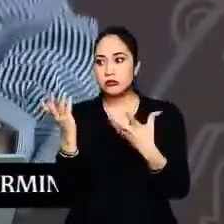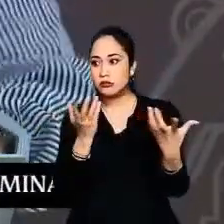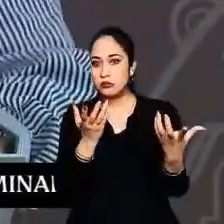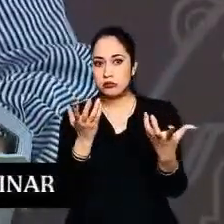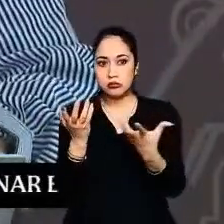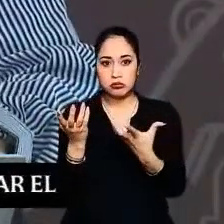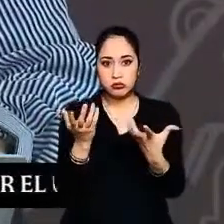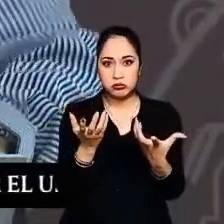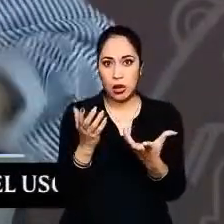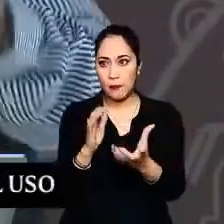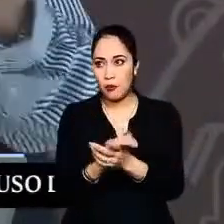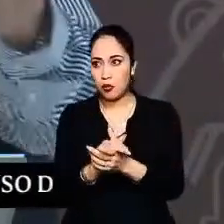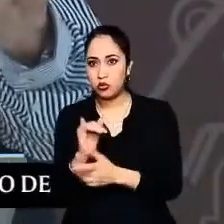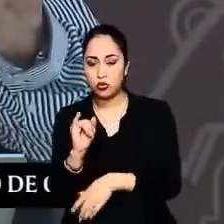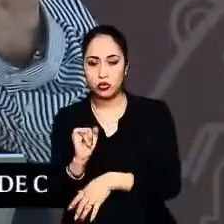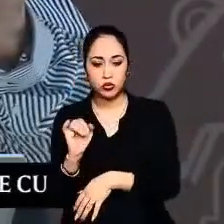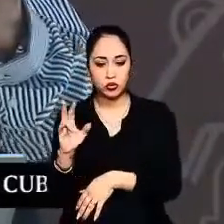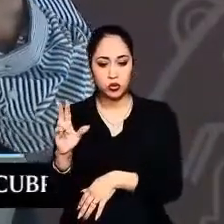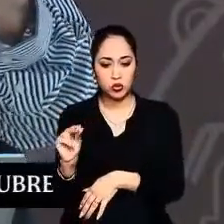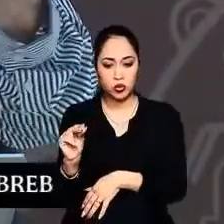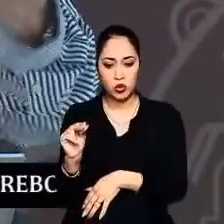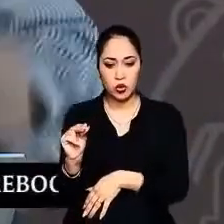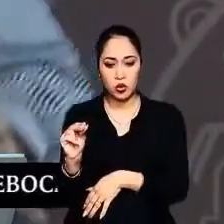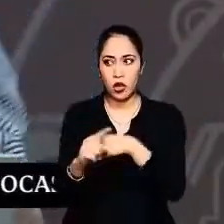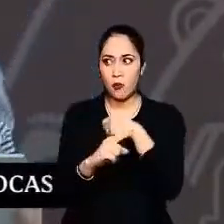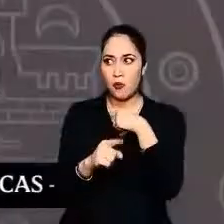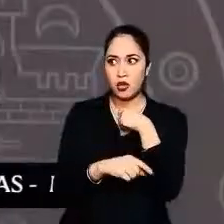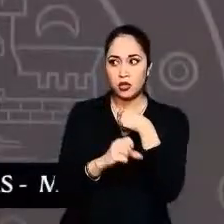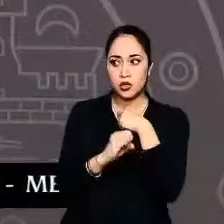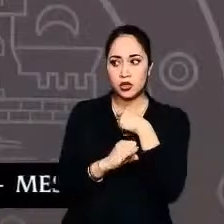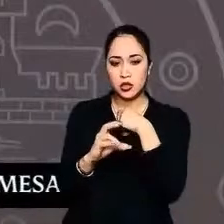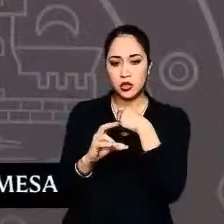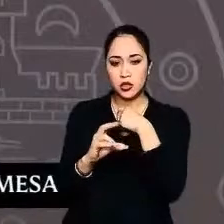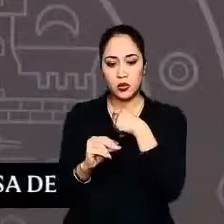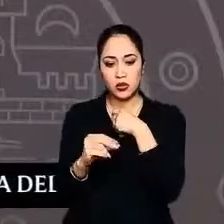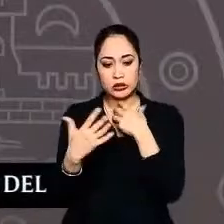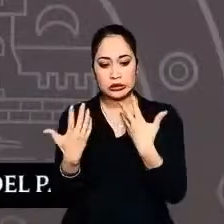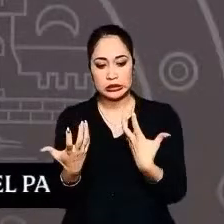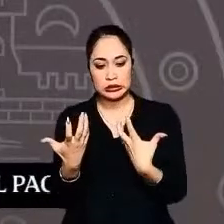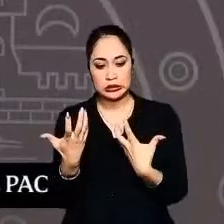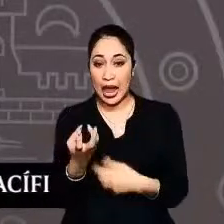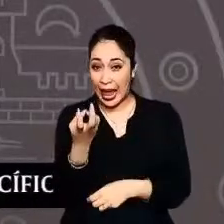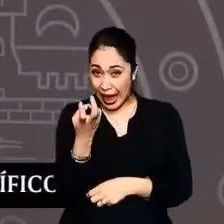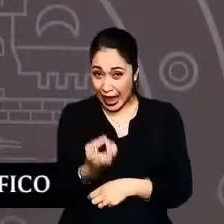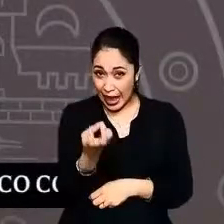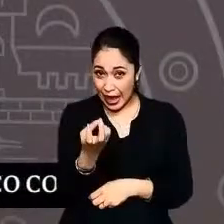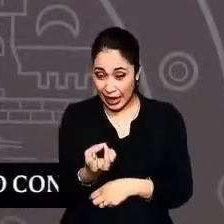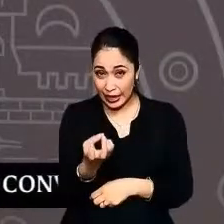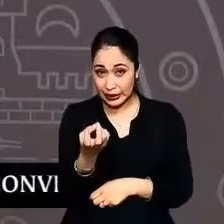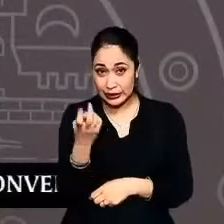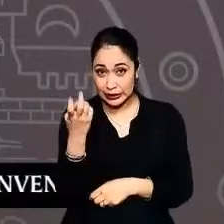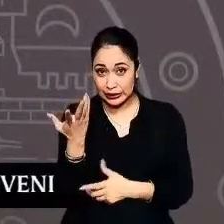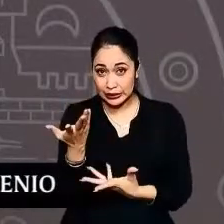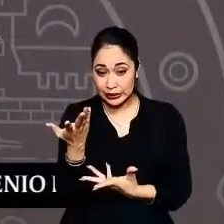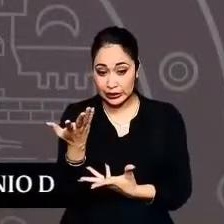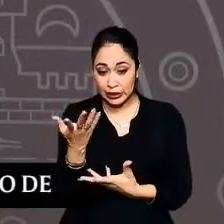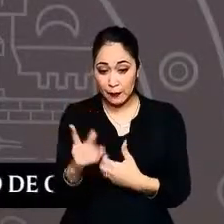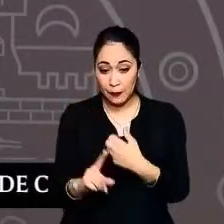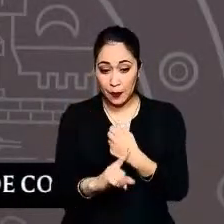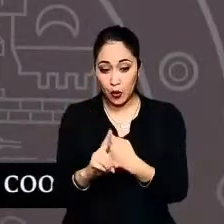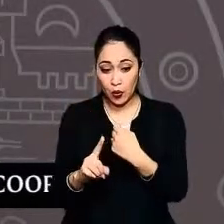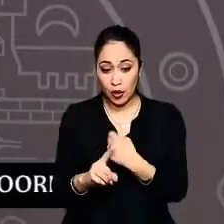tiene vida marital, no sabe en qué momento se puede embarazar y qué tal si, en efecto, es decir, ese tipo de elementos, es que eso me lo está